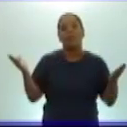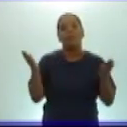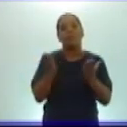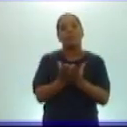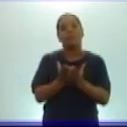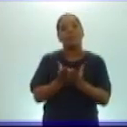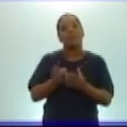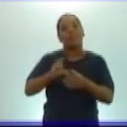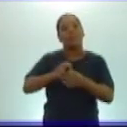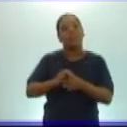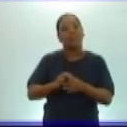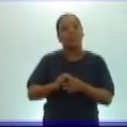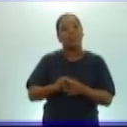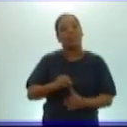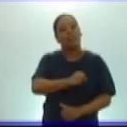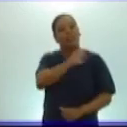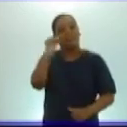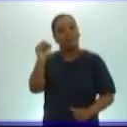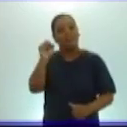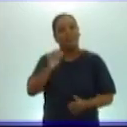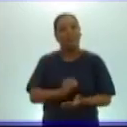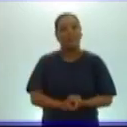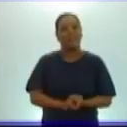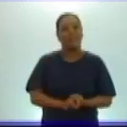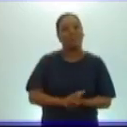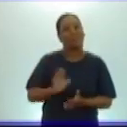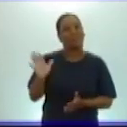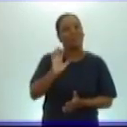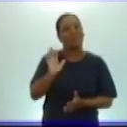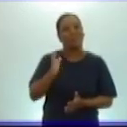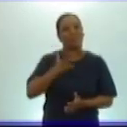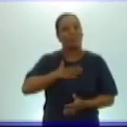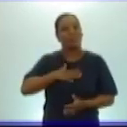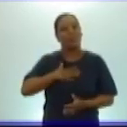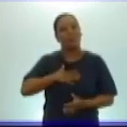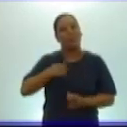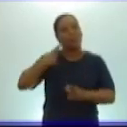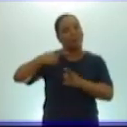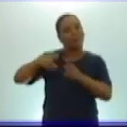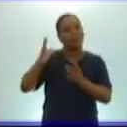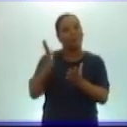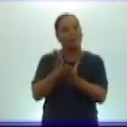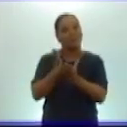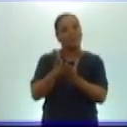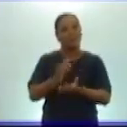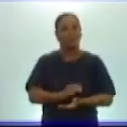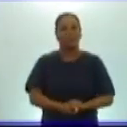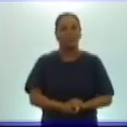curso y que sea satisfactorio. Sin más, los espero entonces la próxima semana.